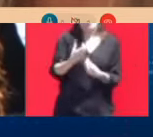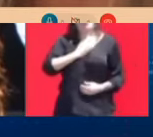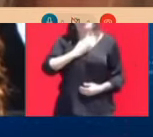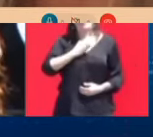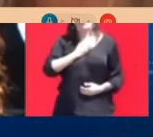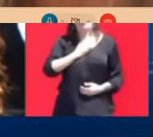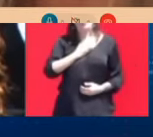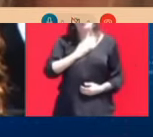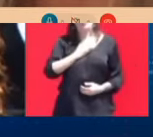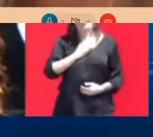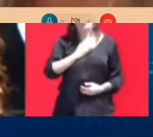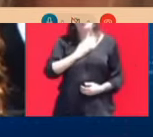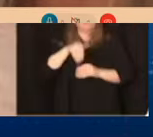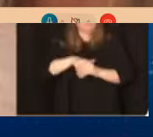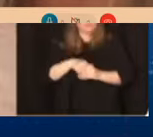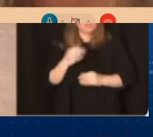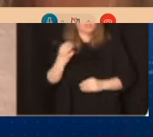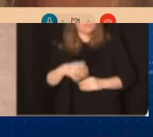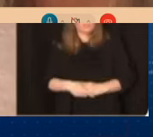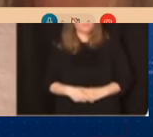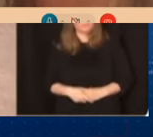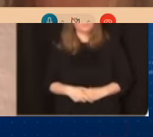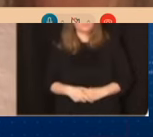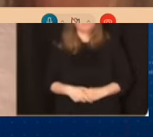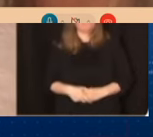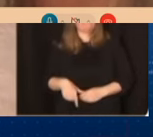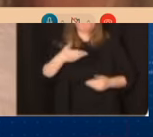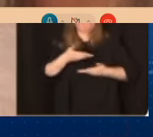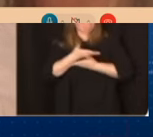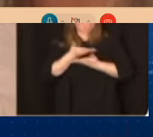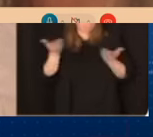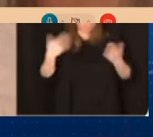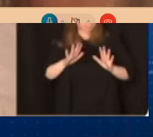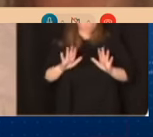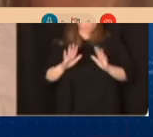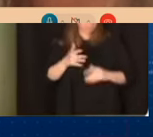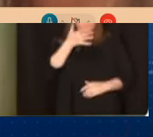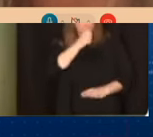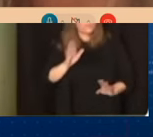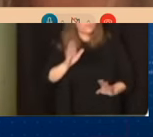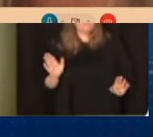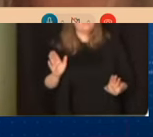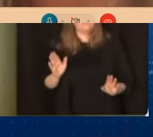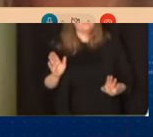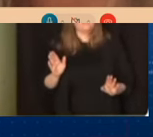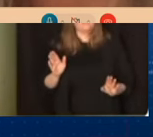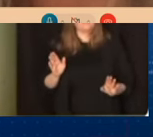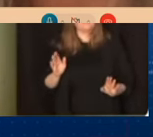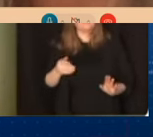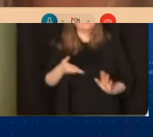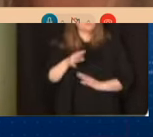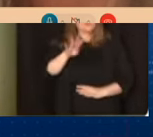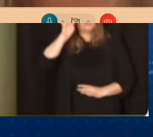generales a final de año? ¿Que esta victoria de Sánchez pues le puede traer más problemas